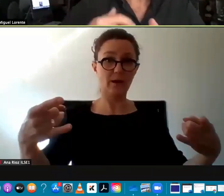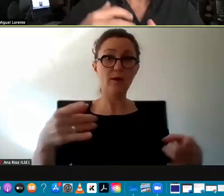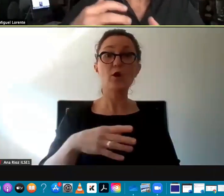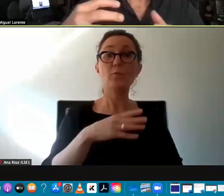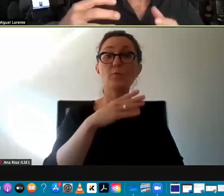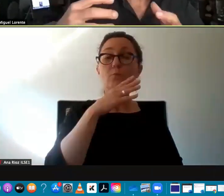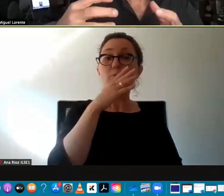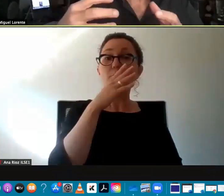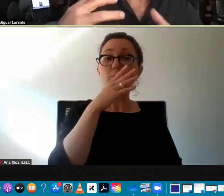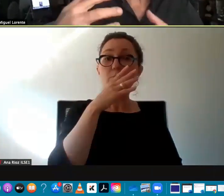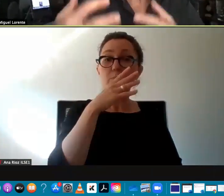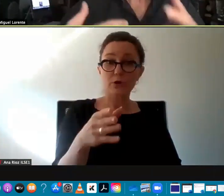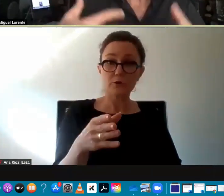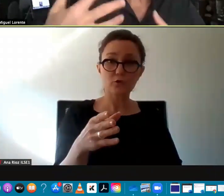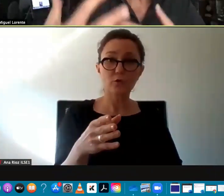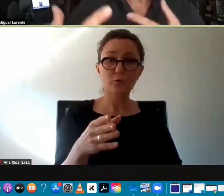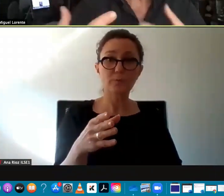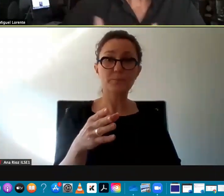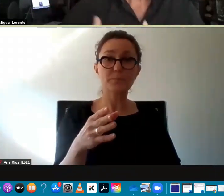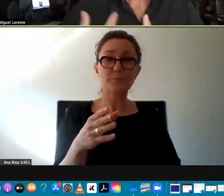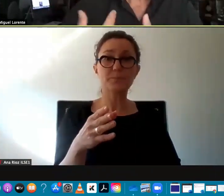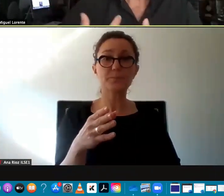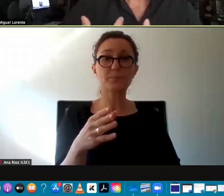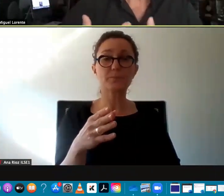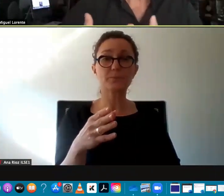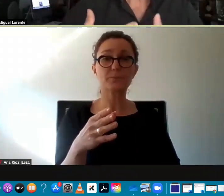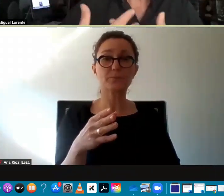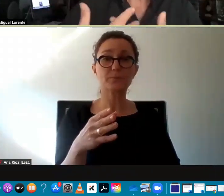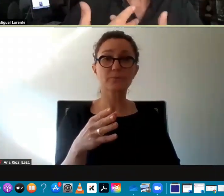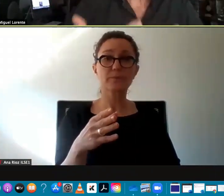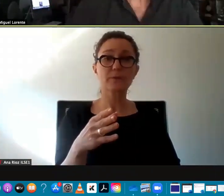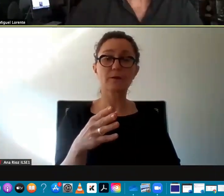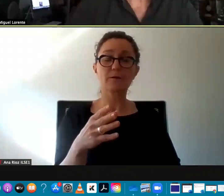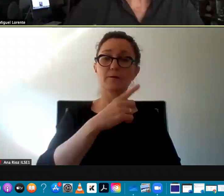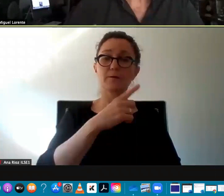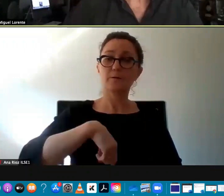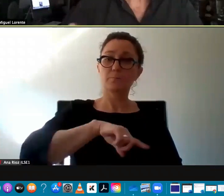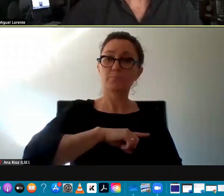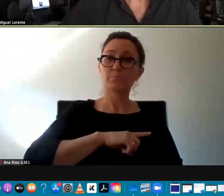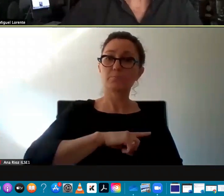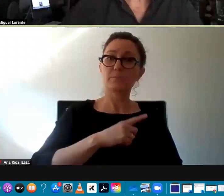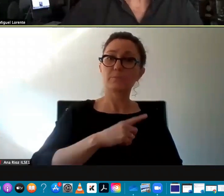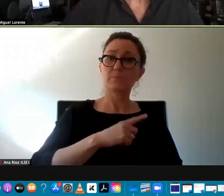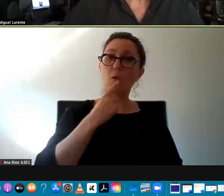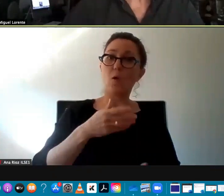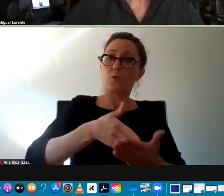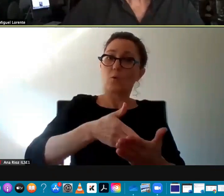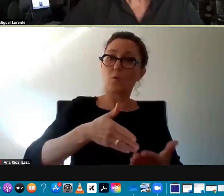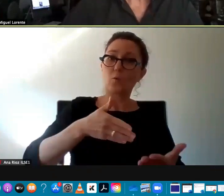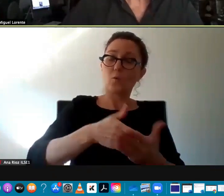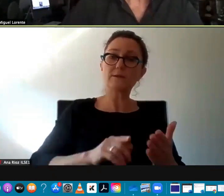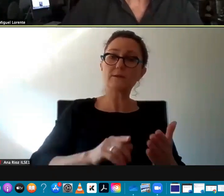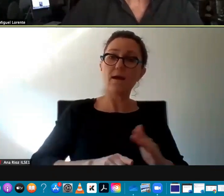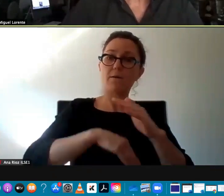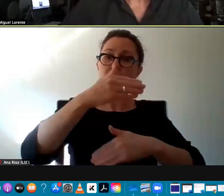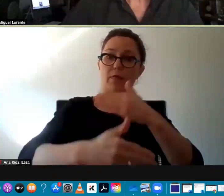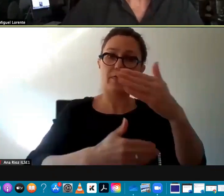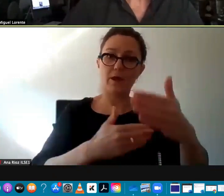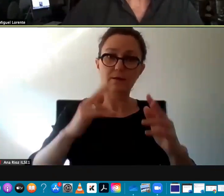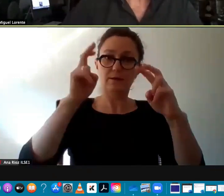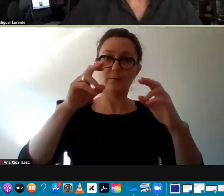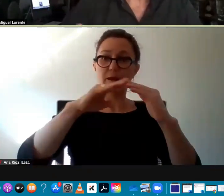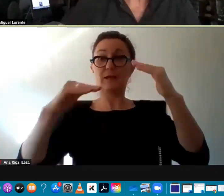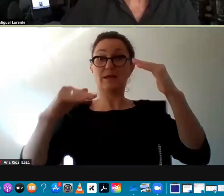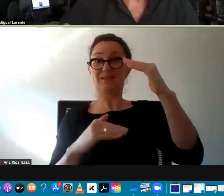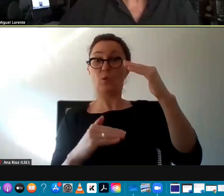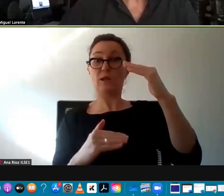difícil, digamos, avanzar ante determinadas circunstancias relacionadas con la desigualdad e incluso